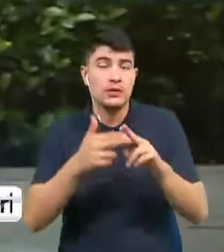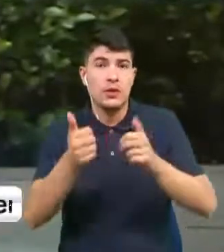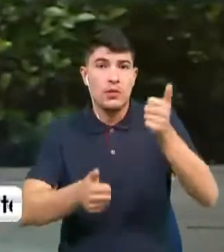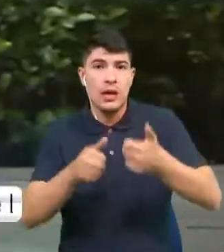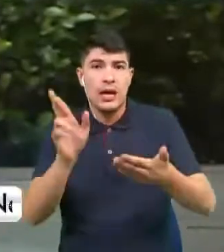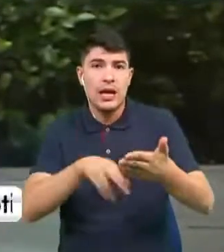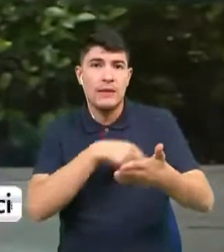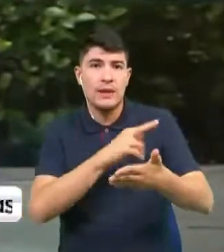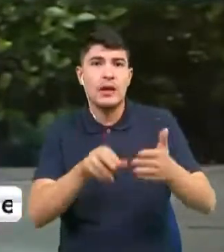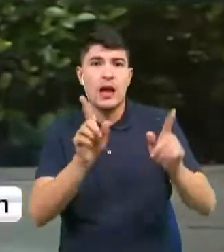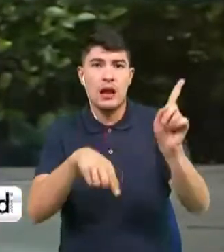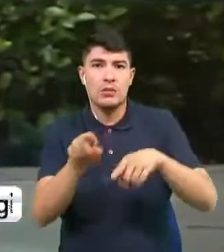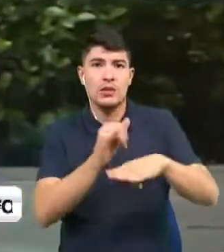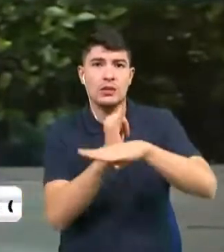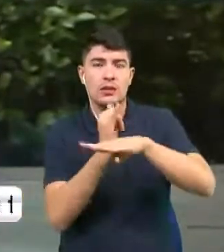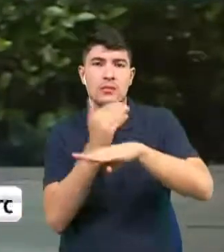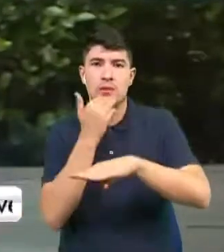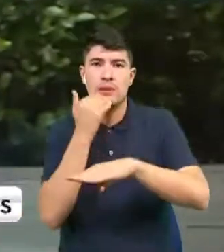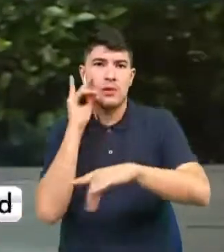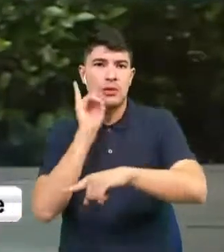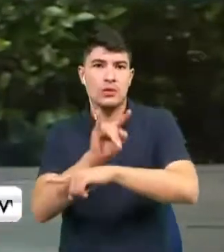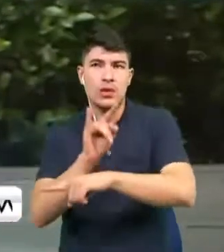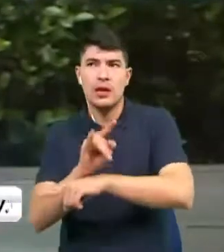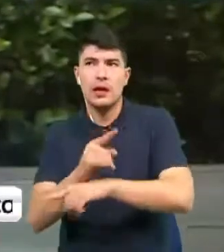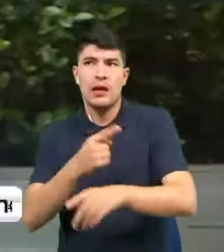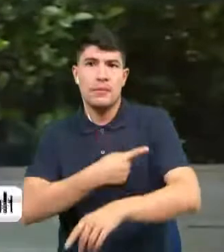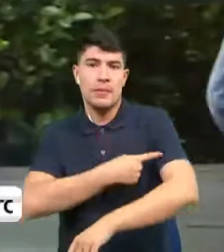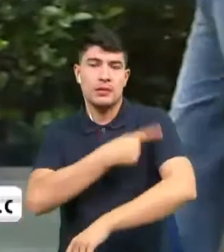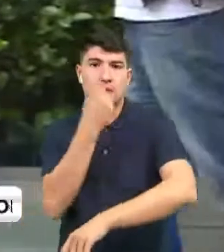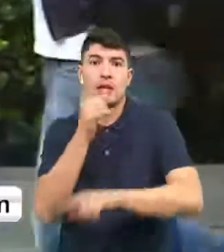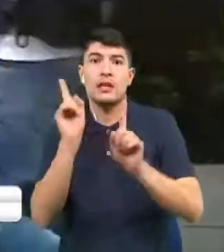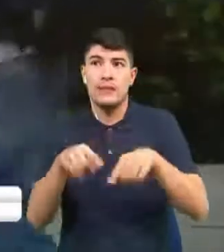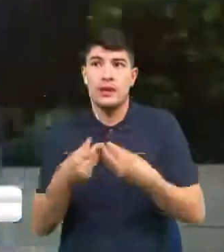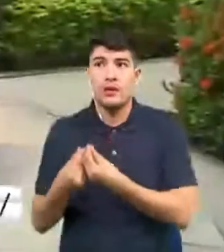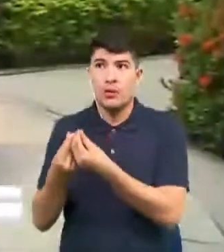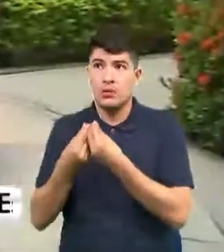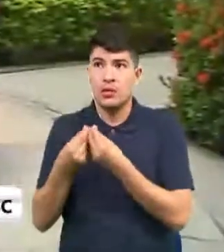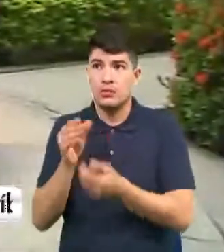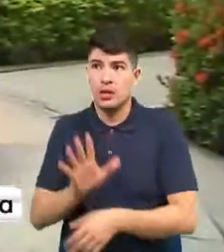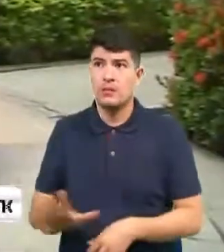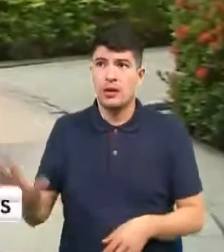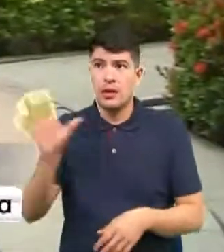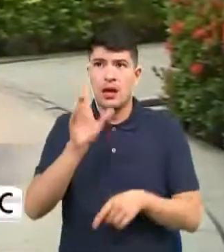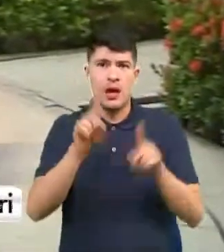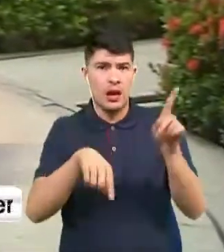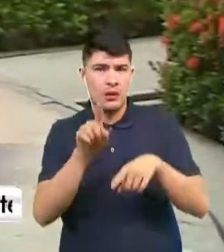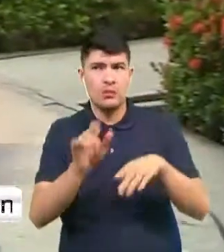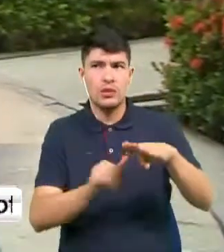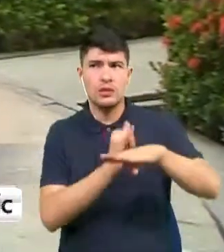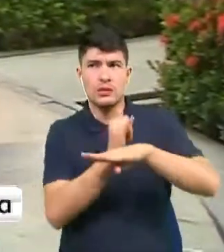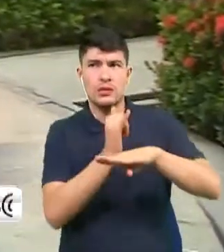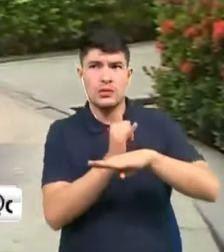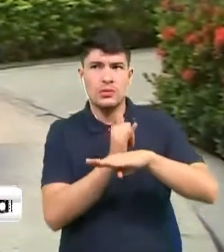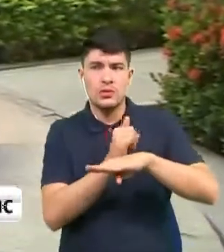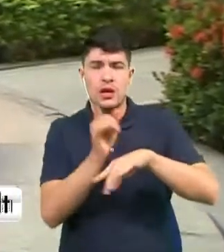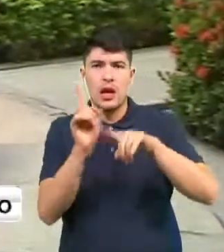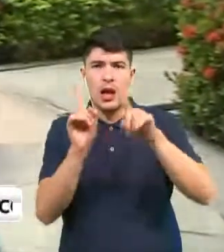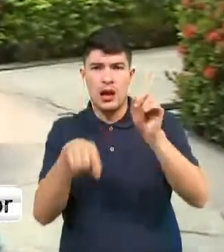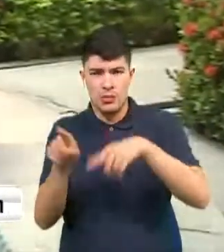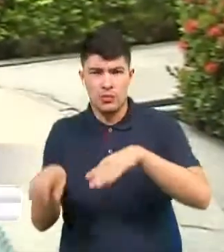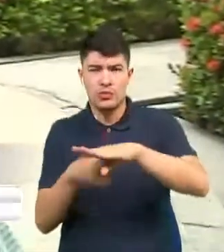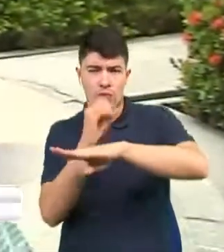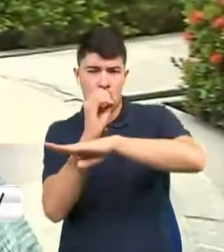eliminación de varias instituciones como Contraloría, Personería, hasta consejos y asambleas departamentales. Hay algunas instituciones y algunos